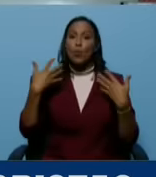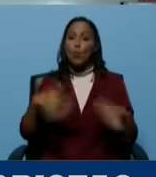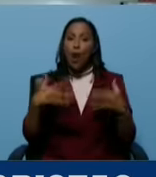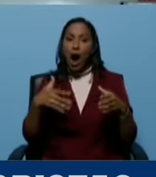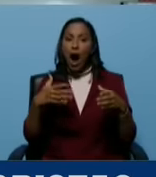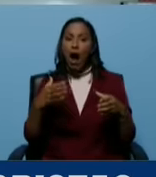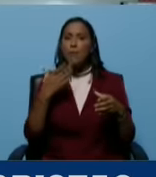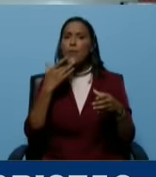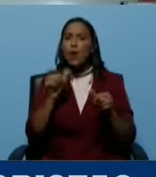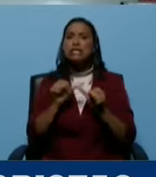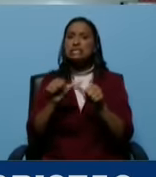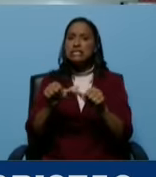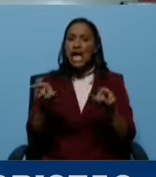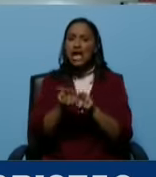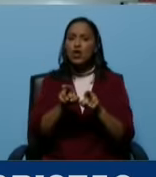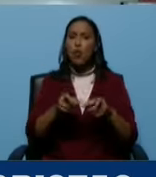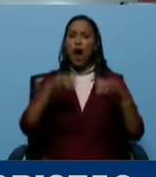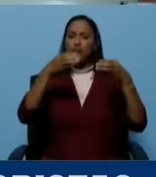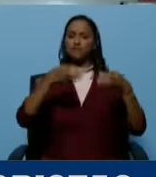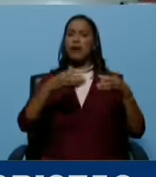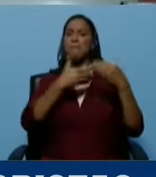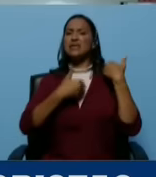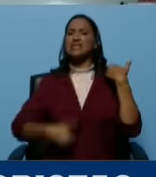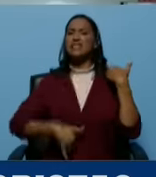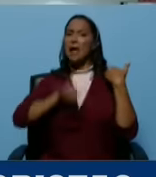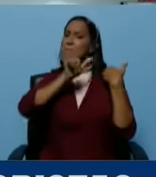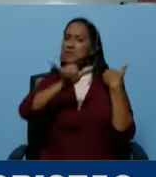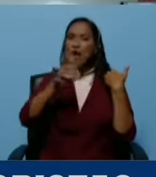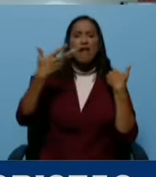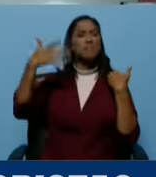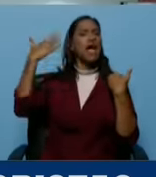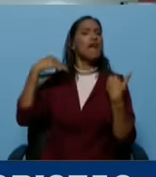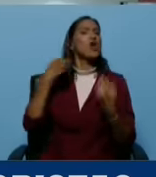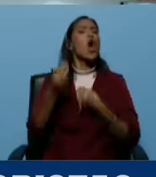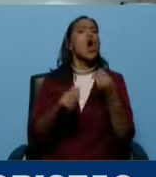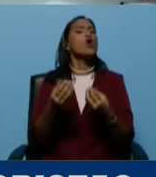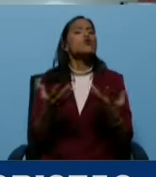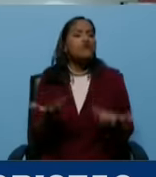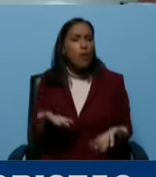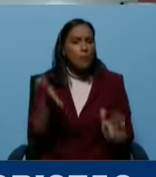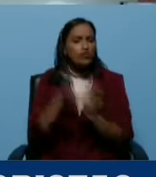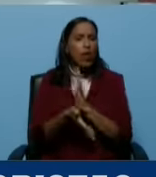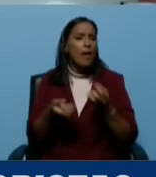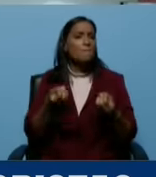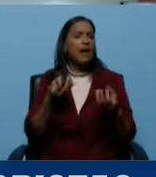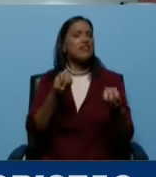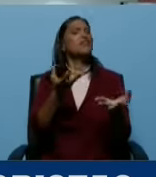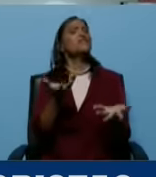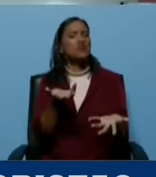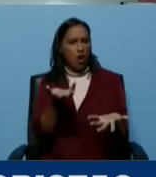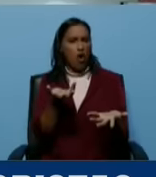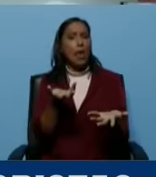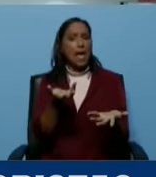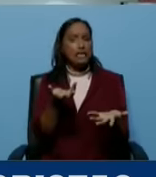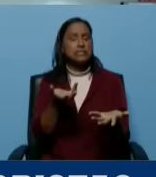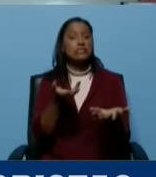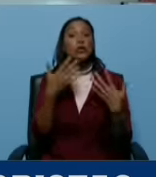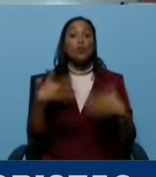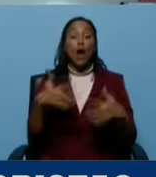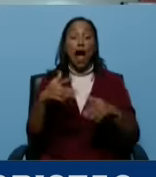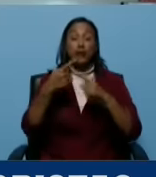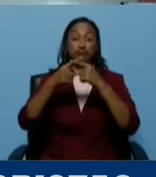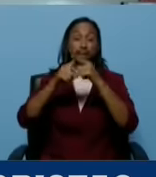que esto hubiera sido entonces julio, agosto, septiembre y octubre de manifestaciones terroristas. Yo proyecto que el número de fallecidos,